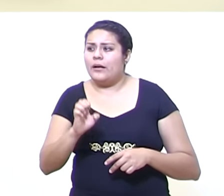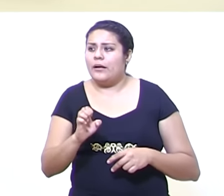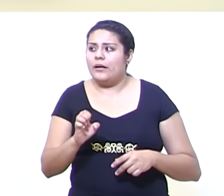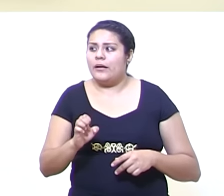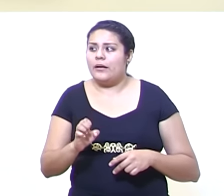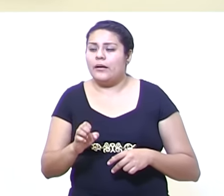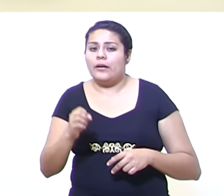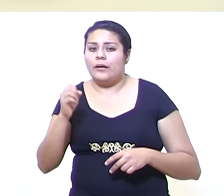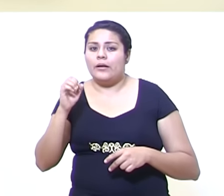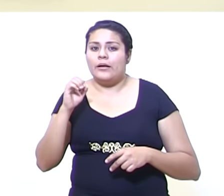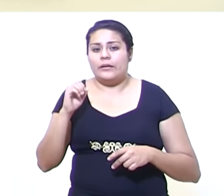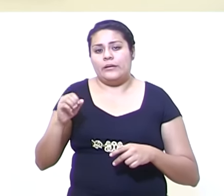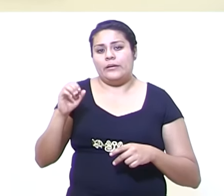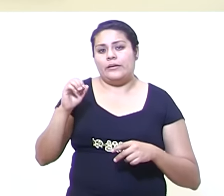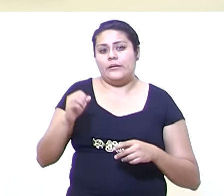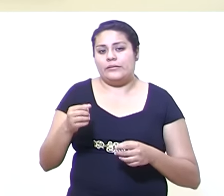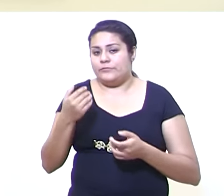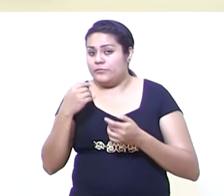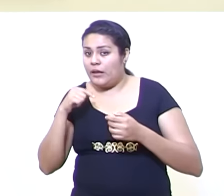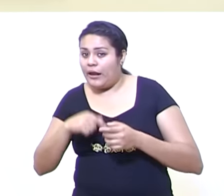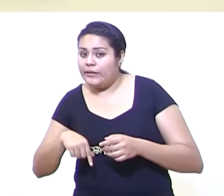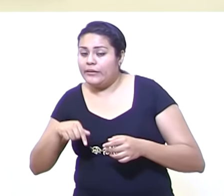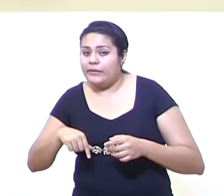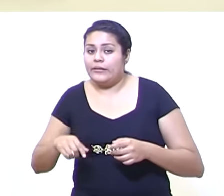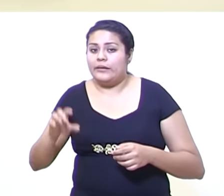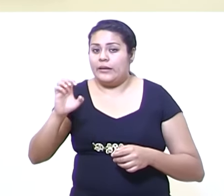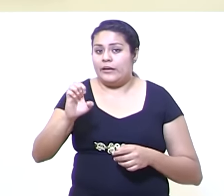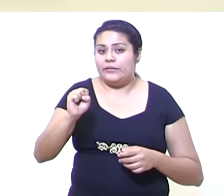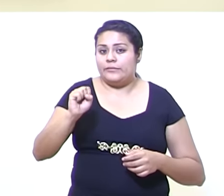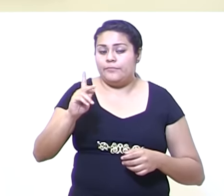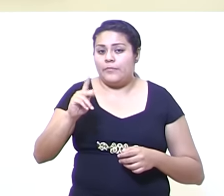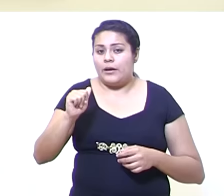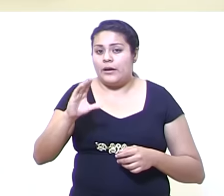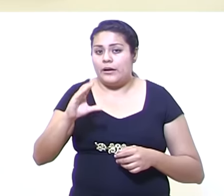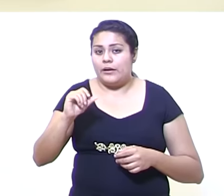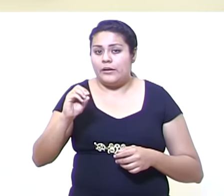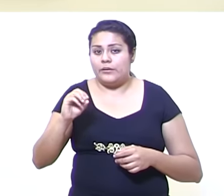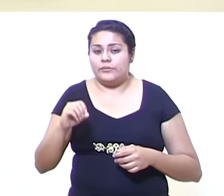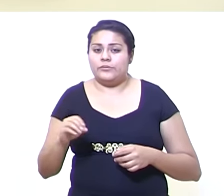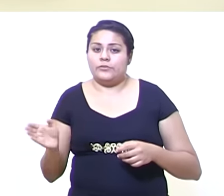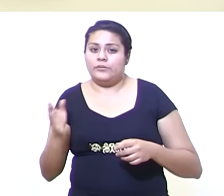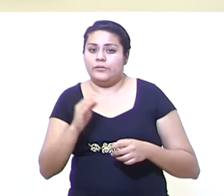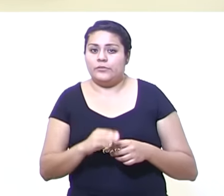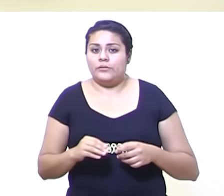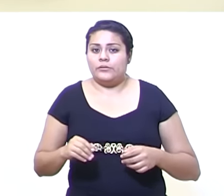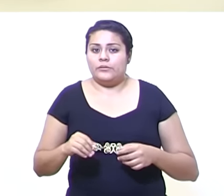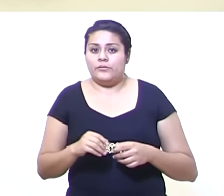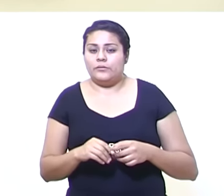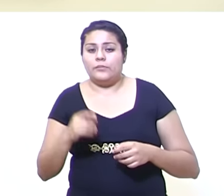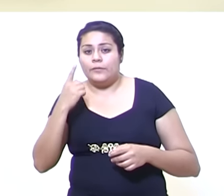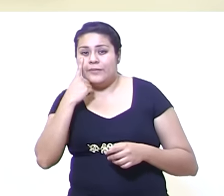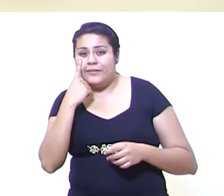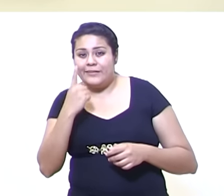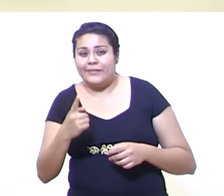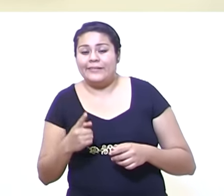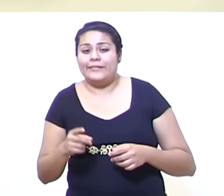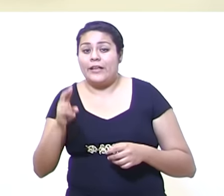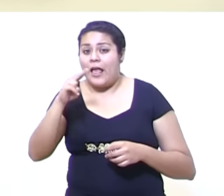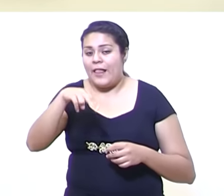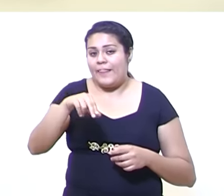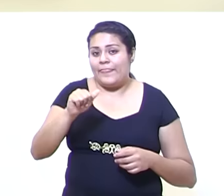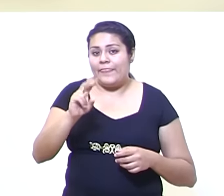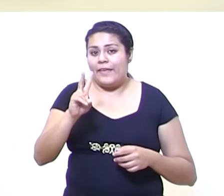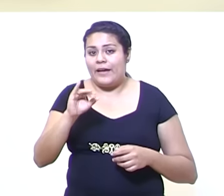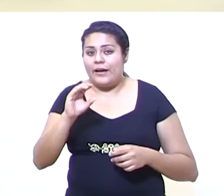de esperanza. Y aquí la lectura nos está diciendo, un navío bio cargado de